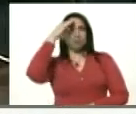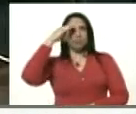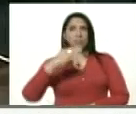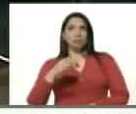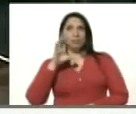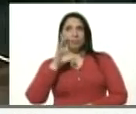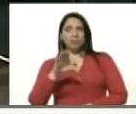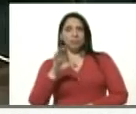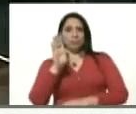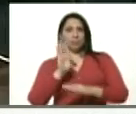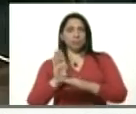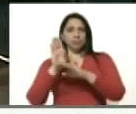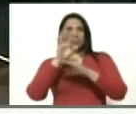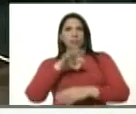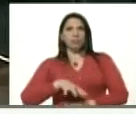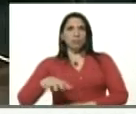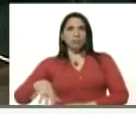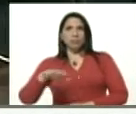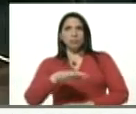los protectores.